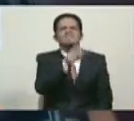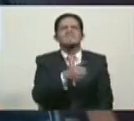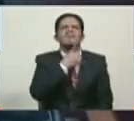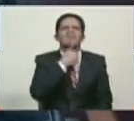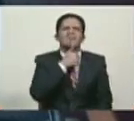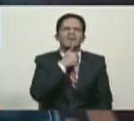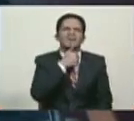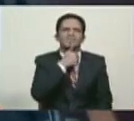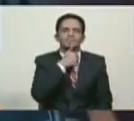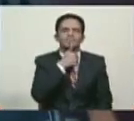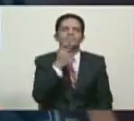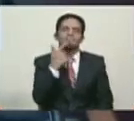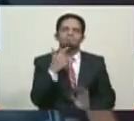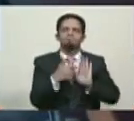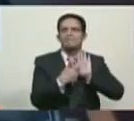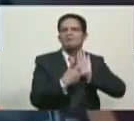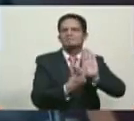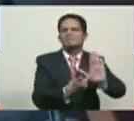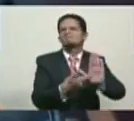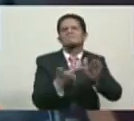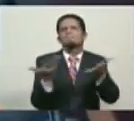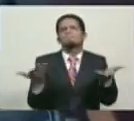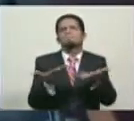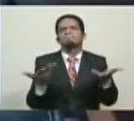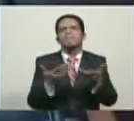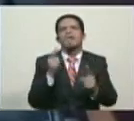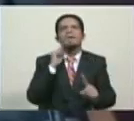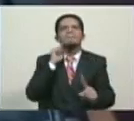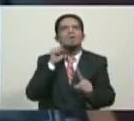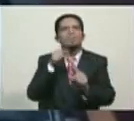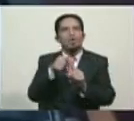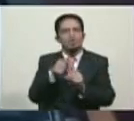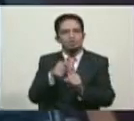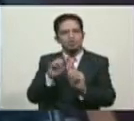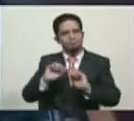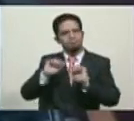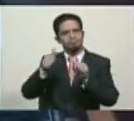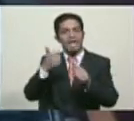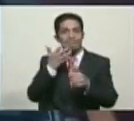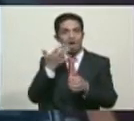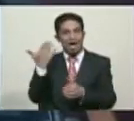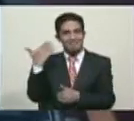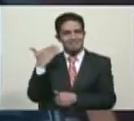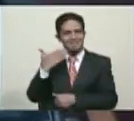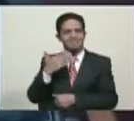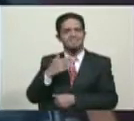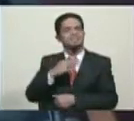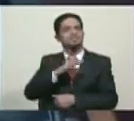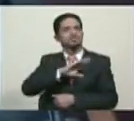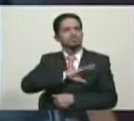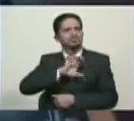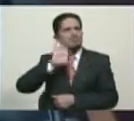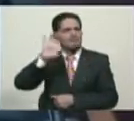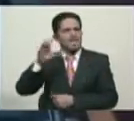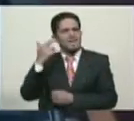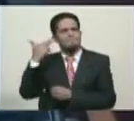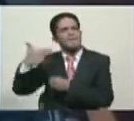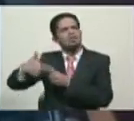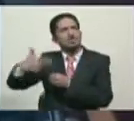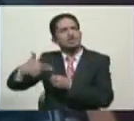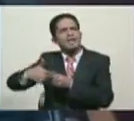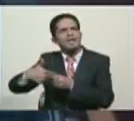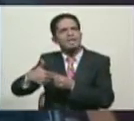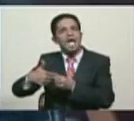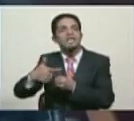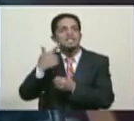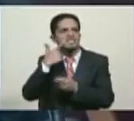presentación totalmente desvirtuada del propósito inicial del rescate de la soberanía petrolera y con la complicidad del